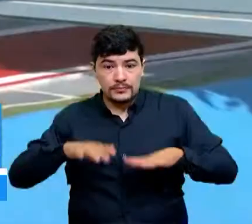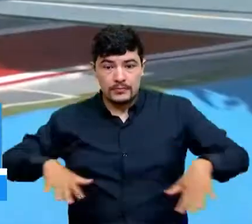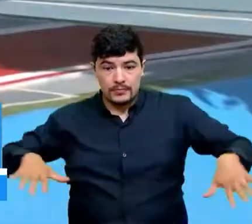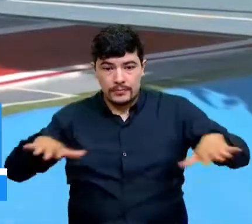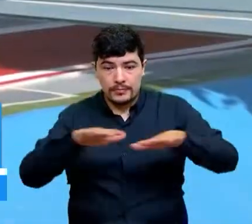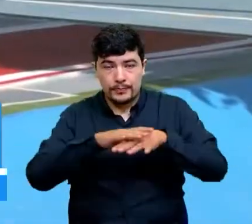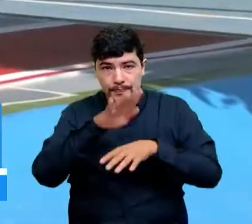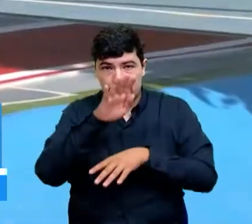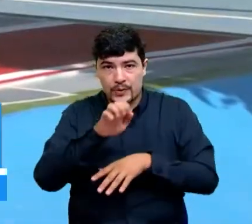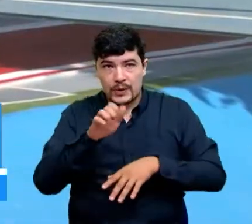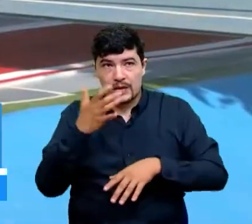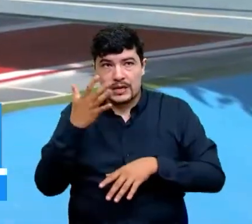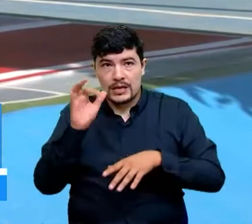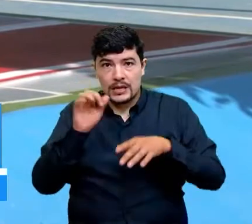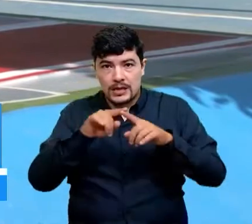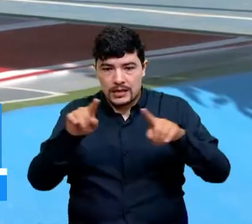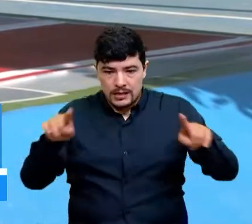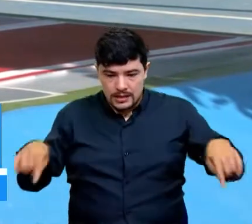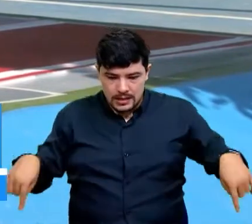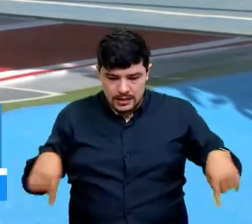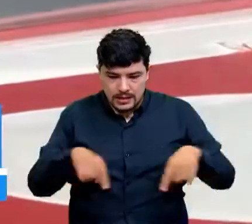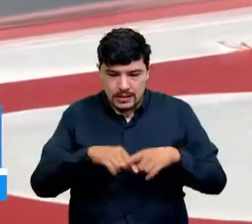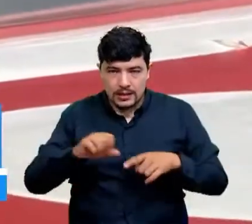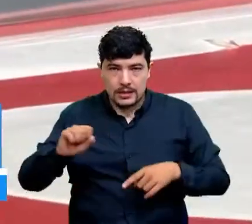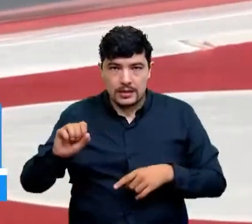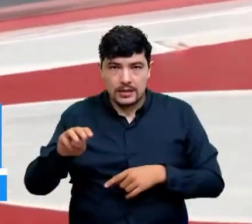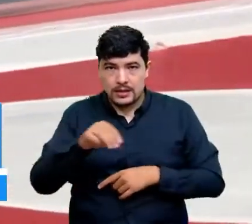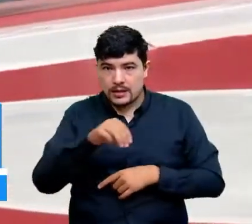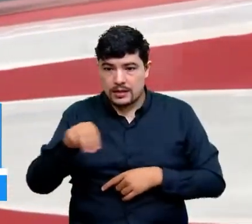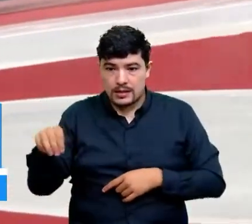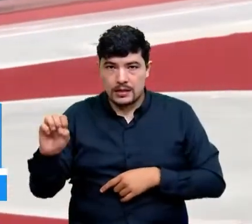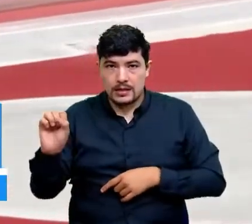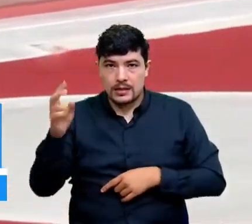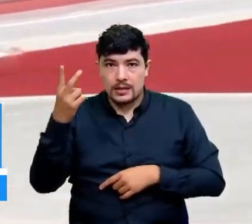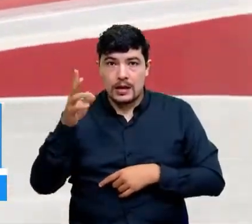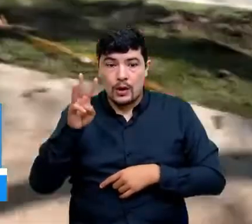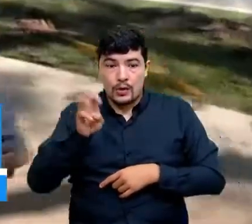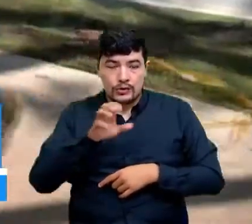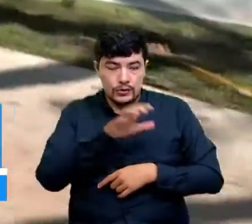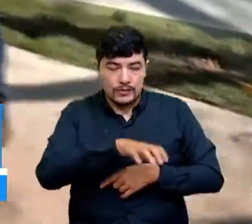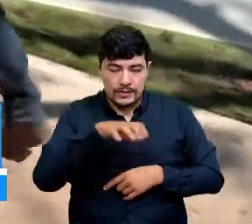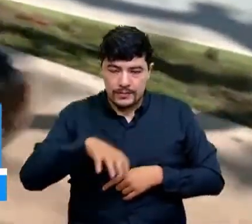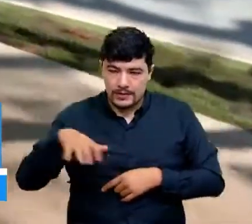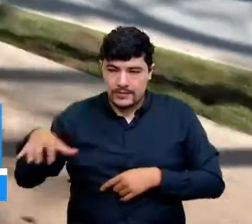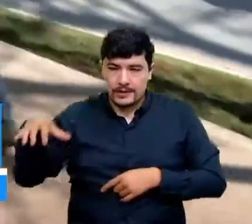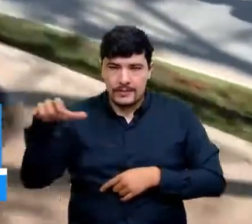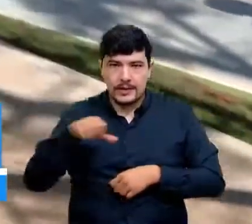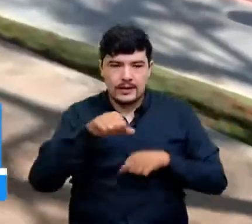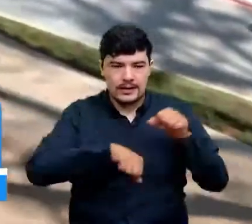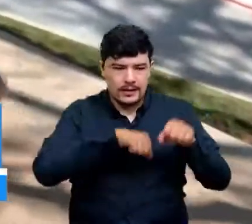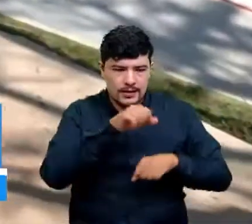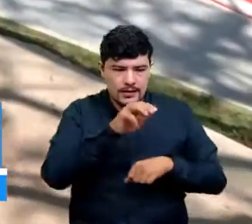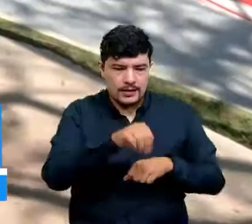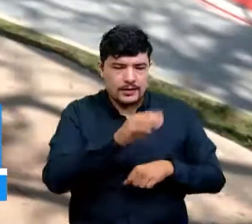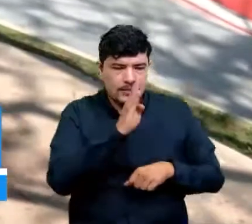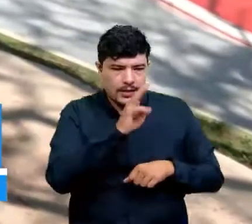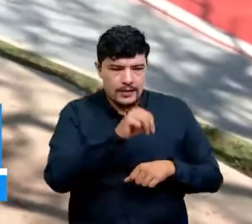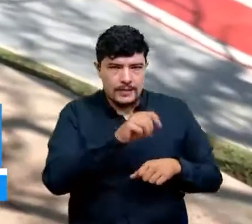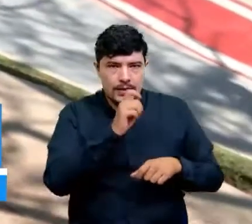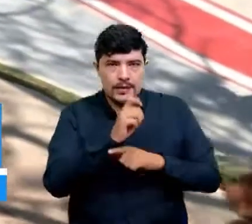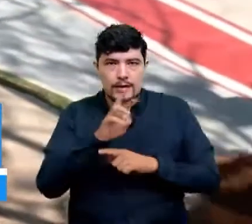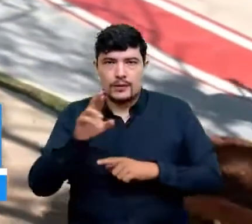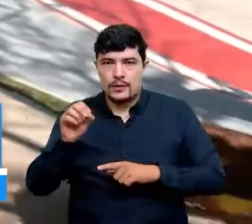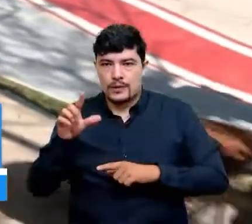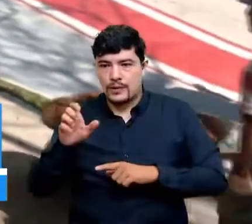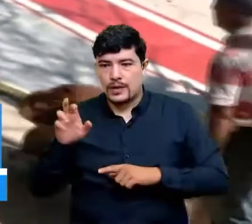de 950 metros cuadrados que contiene 8 módulos para el desarrollo de actividades como ciclismo de bmx roller derby